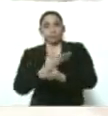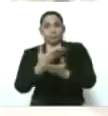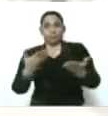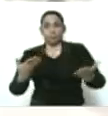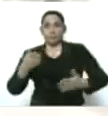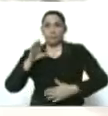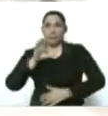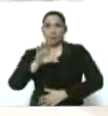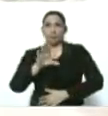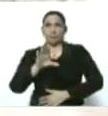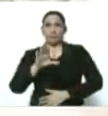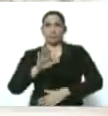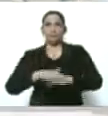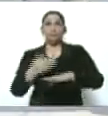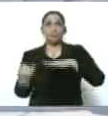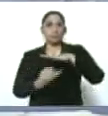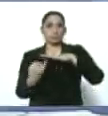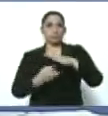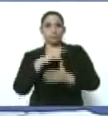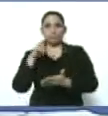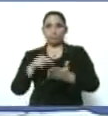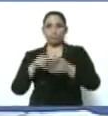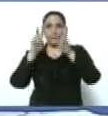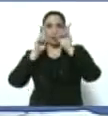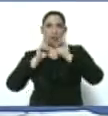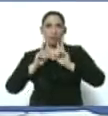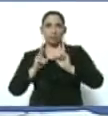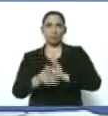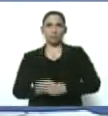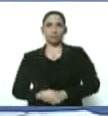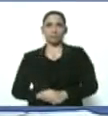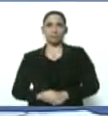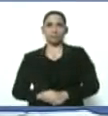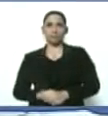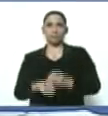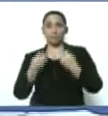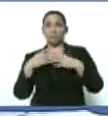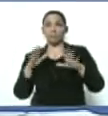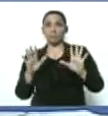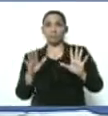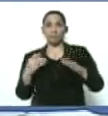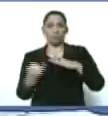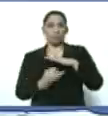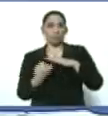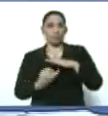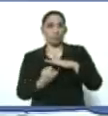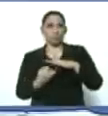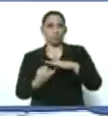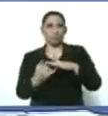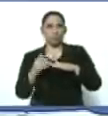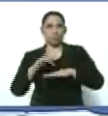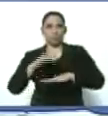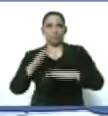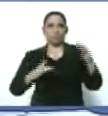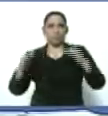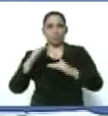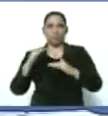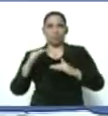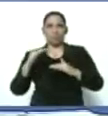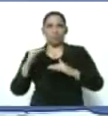país, porque el Instituto Nacional de Higiene, bueno, de ser un instituto de alto nivel